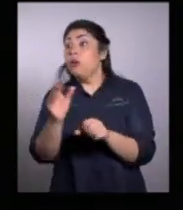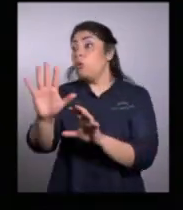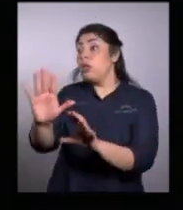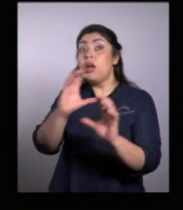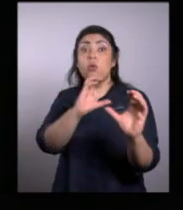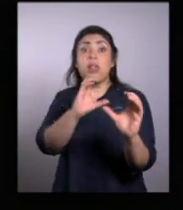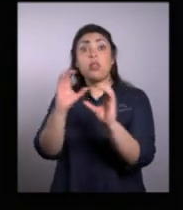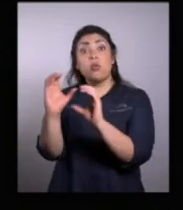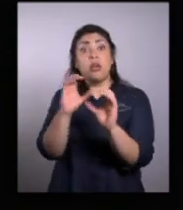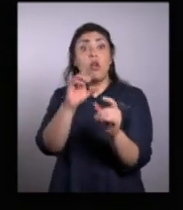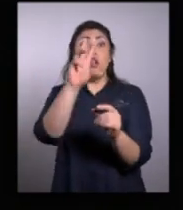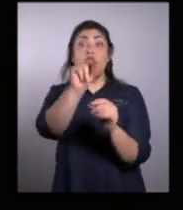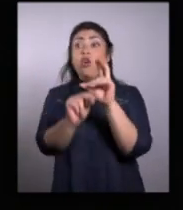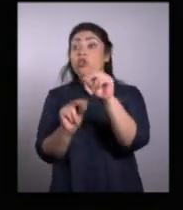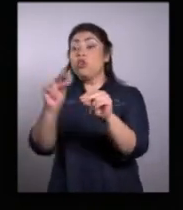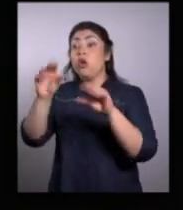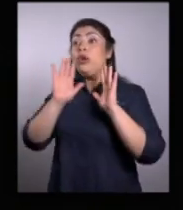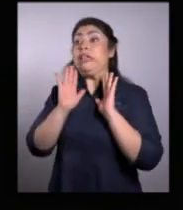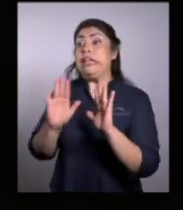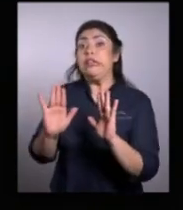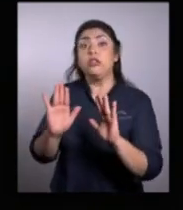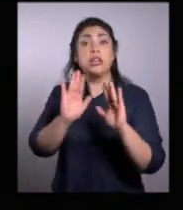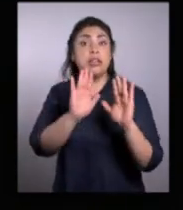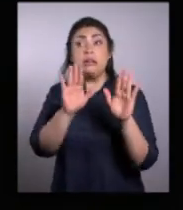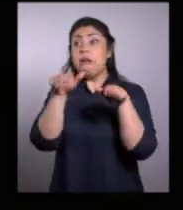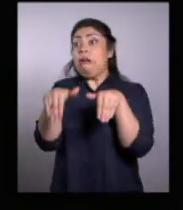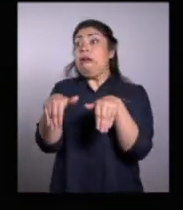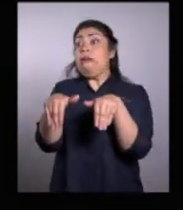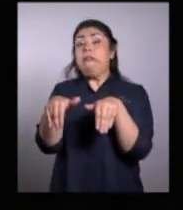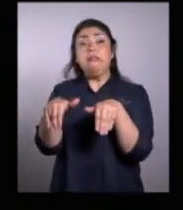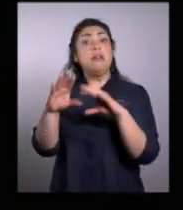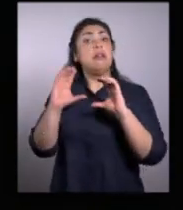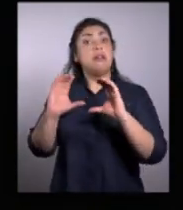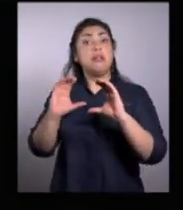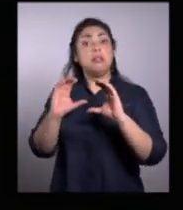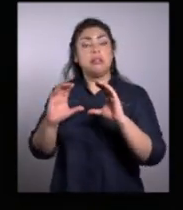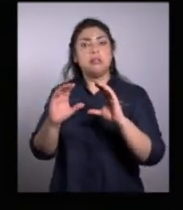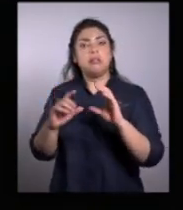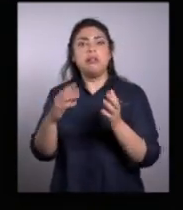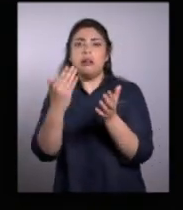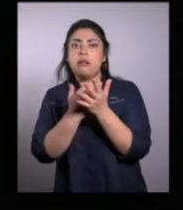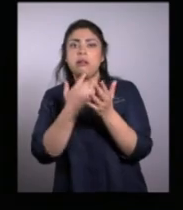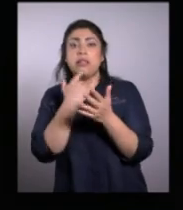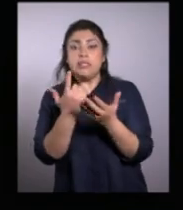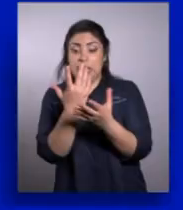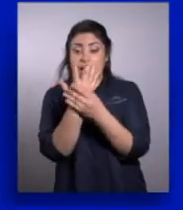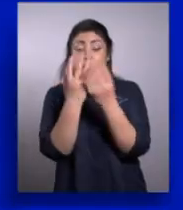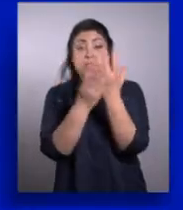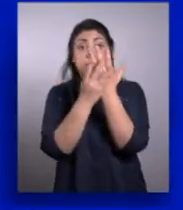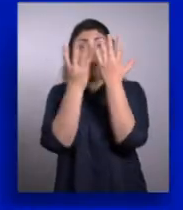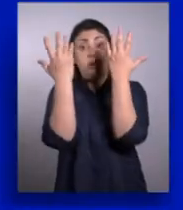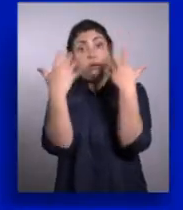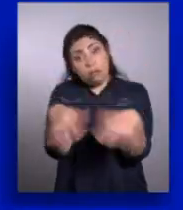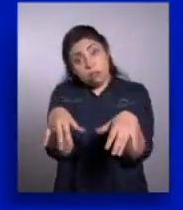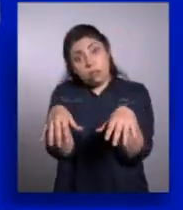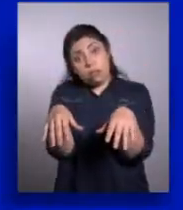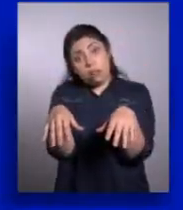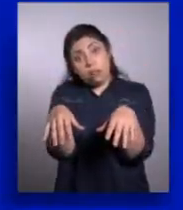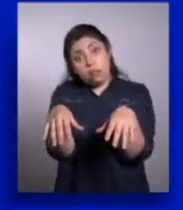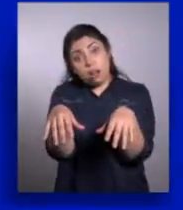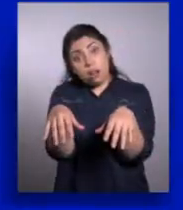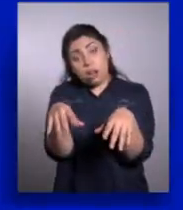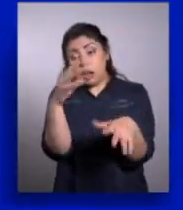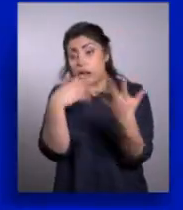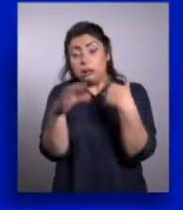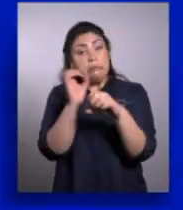no paralicen si ellos dijeron nuestras mismas nuestras manos se descoyuntaban es decir se salieron de la coyuntura